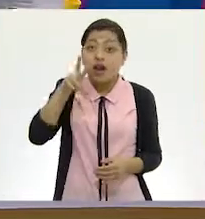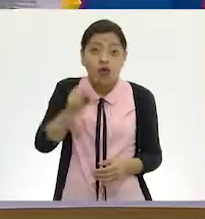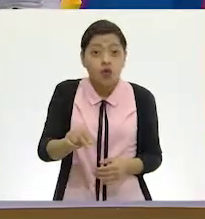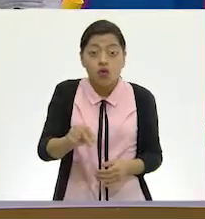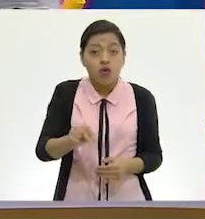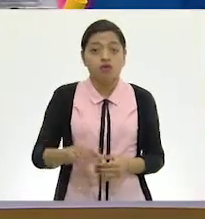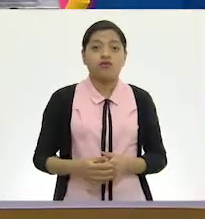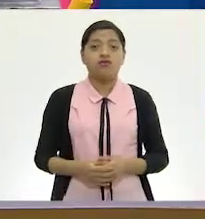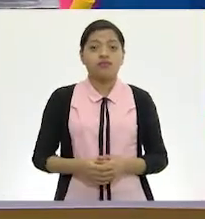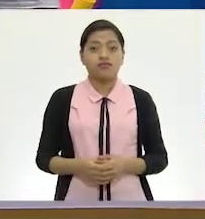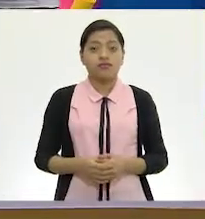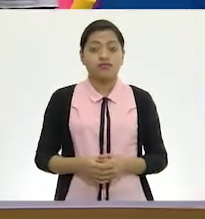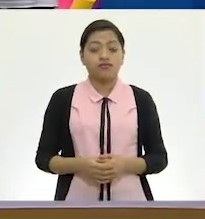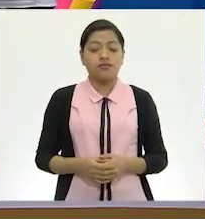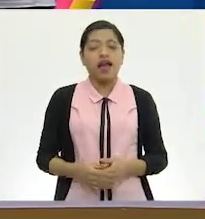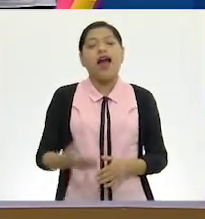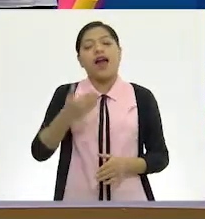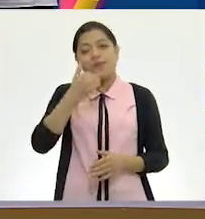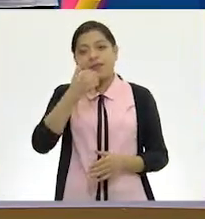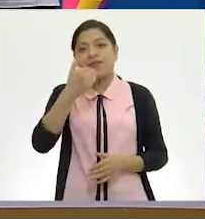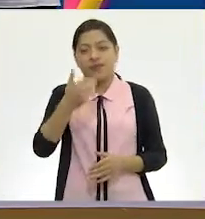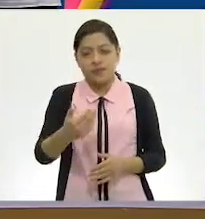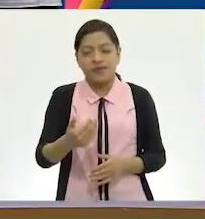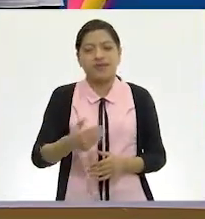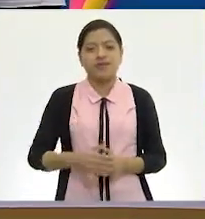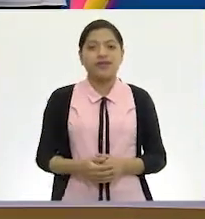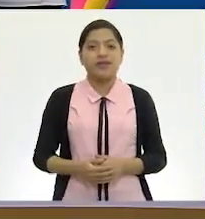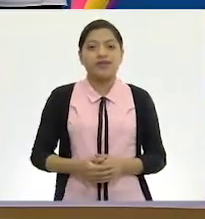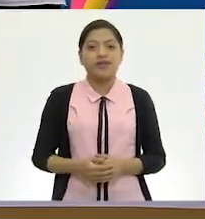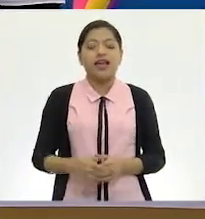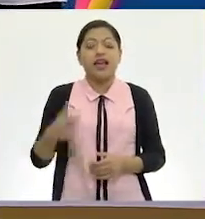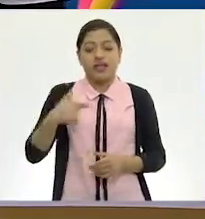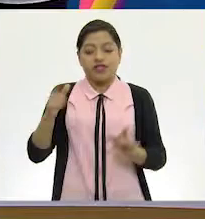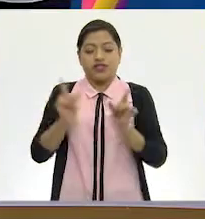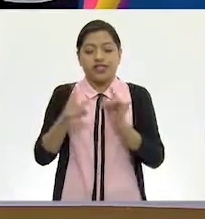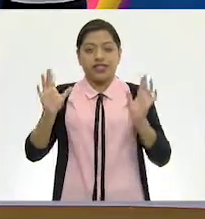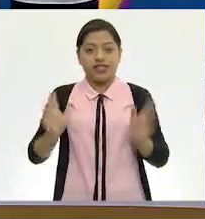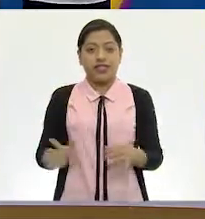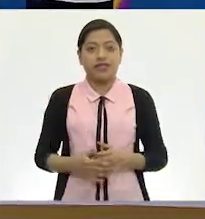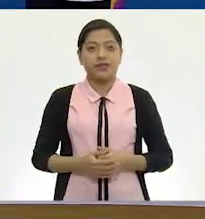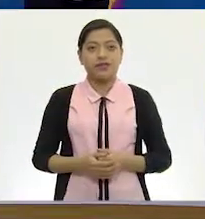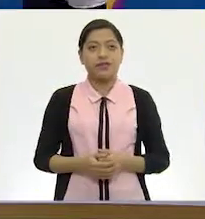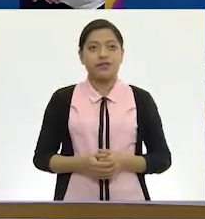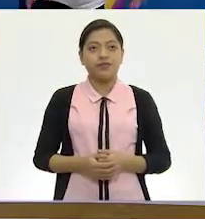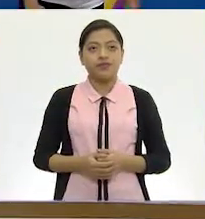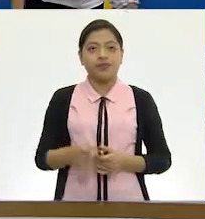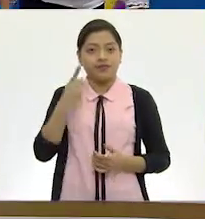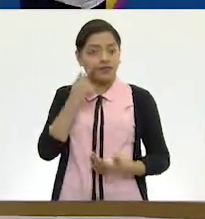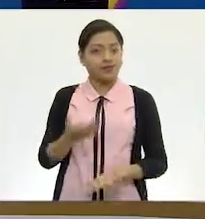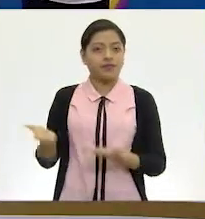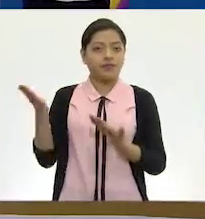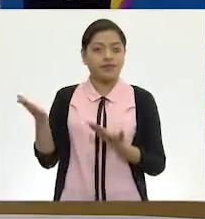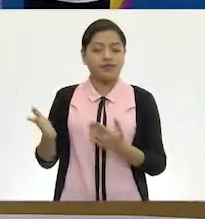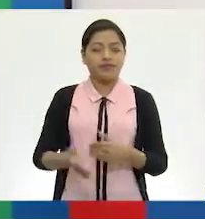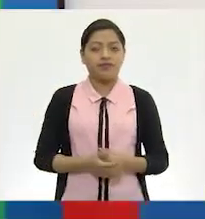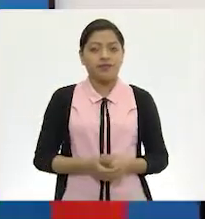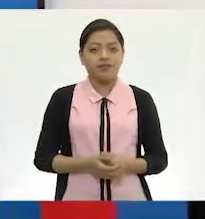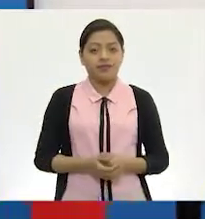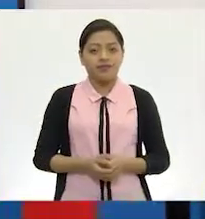vamos a... Ay, a ver, este ya se fue. Muy bien. Muy bien. ¿Estás ver, lista? Estoy lista para adivinar. Muy bien. Sí. A ver. Ajá. Venga.